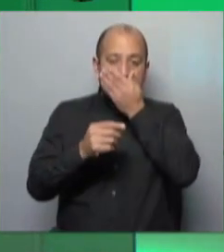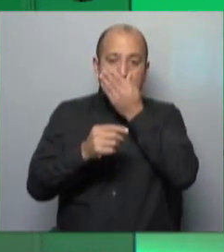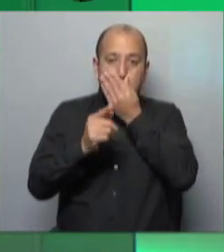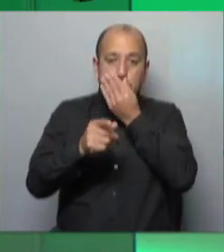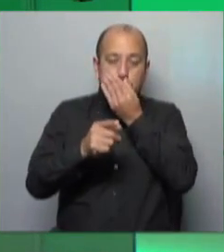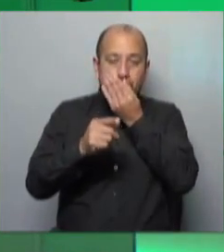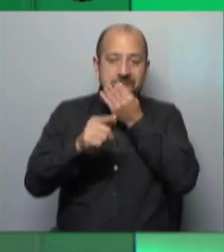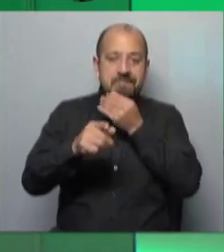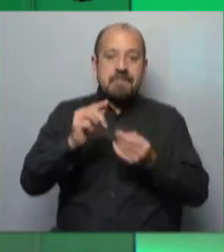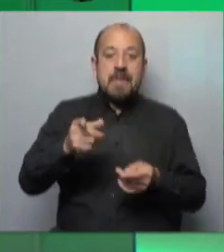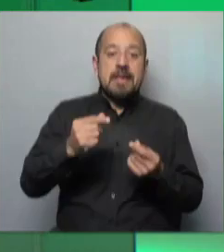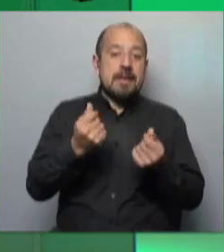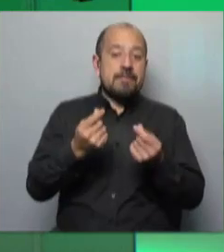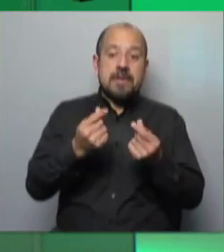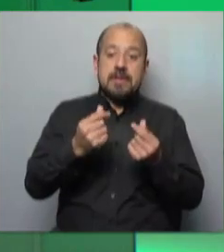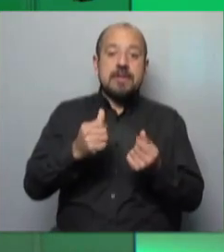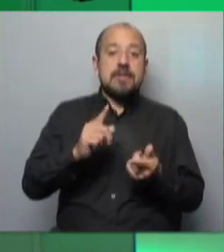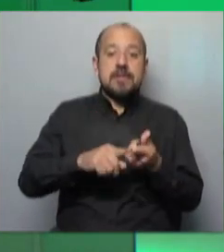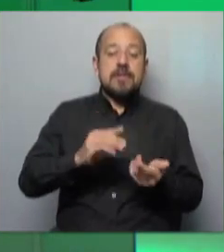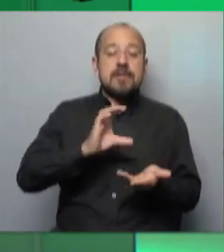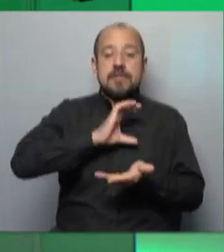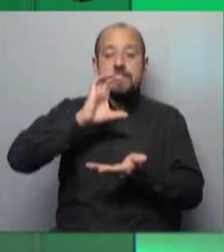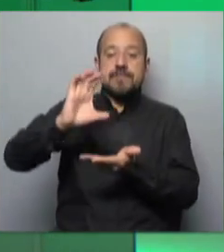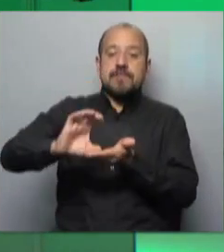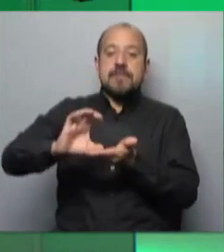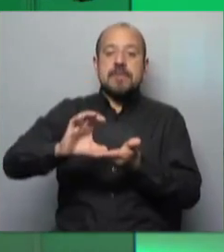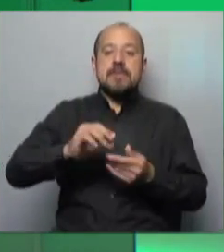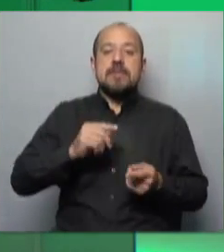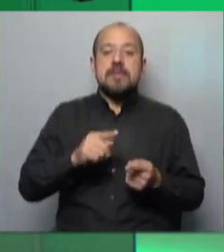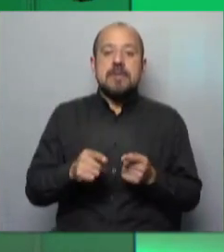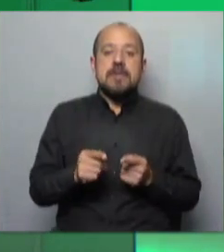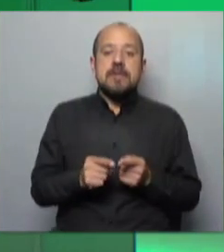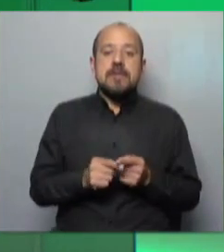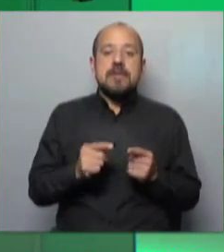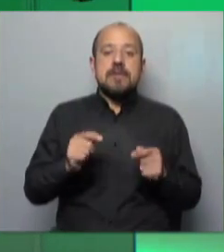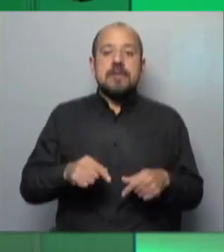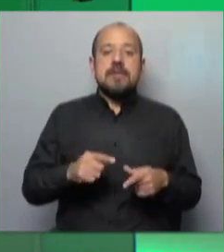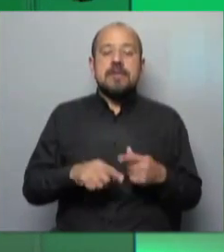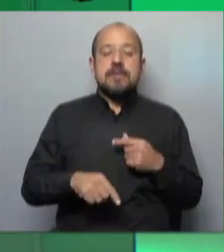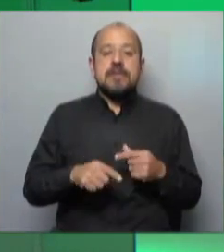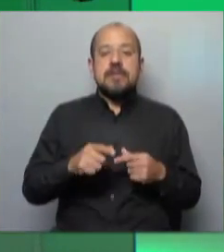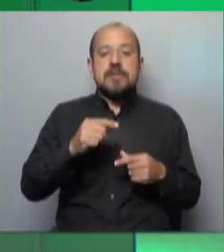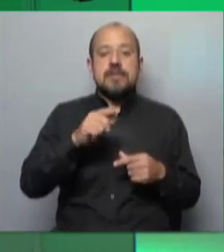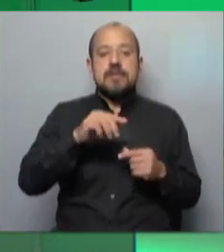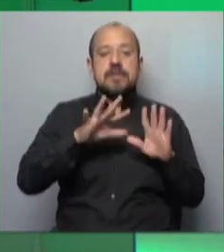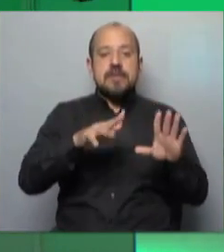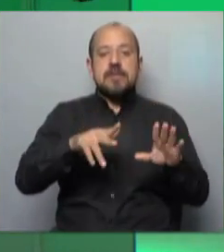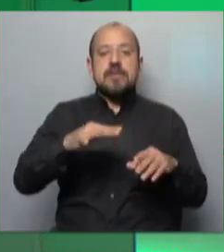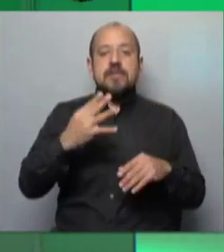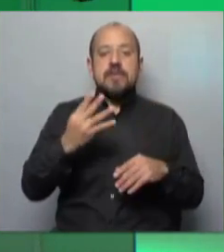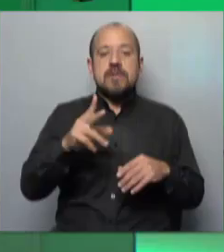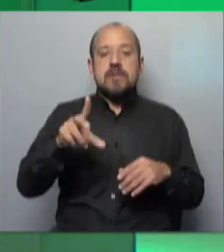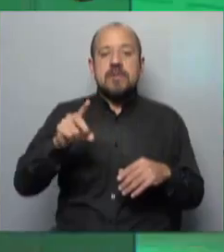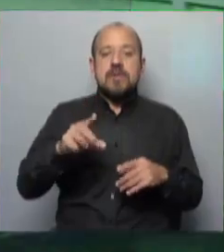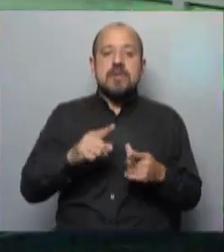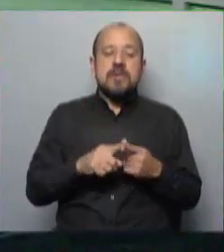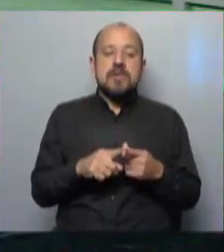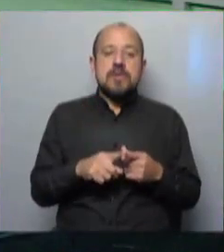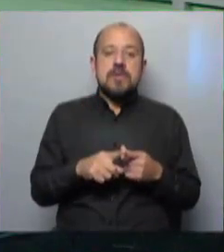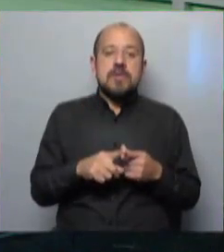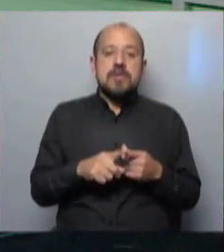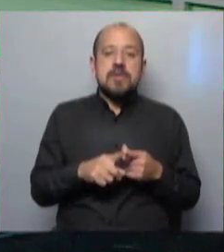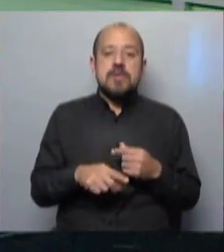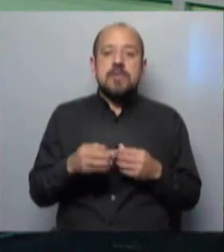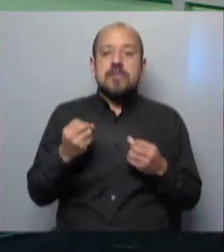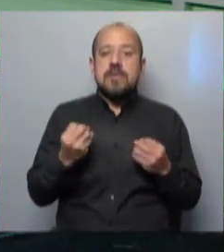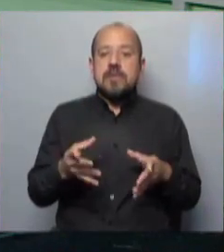junto por este acuerdo del que hablábamos hace un ratito para tener esta señal de los canales en los teléfonos móviles sí porque la noticia se